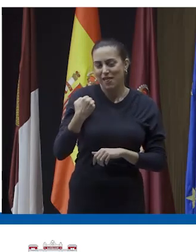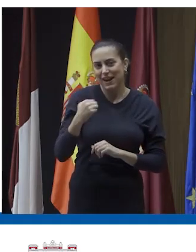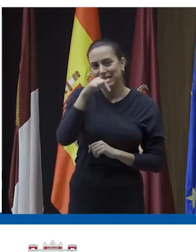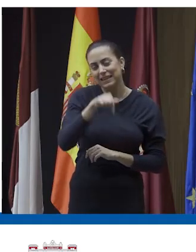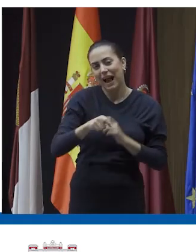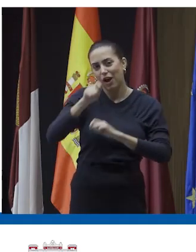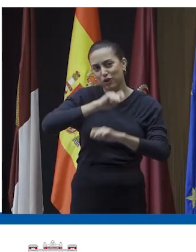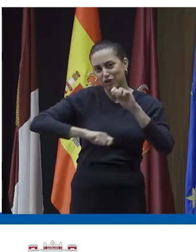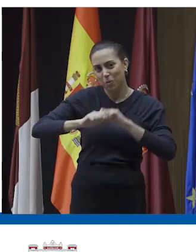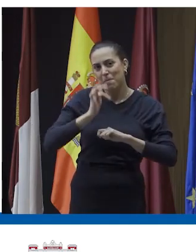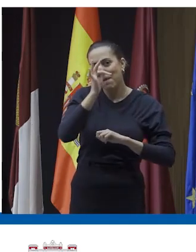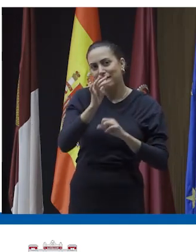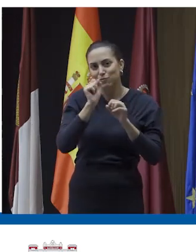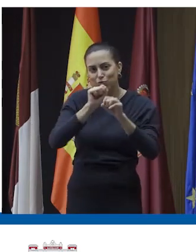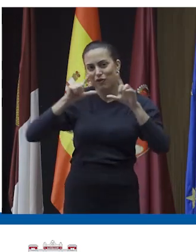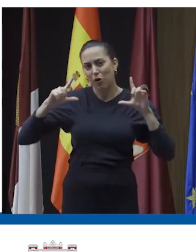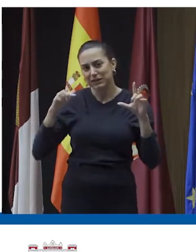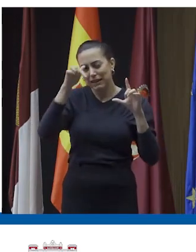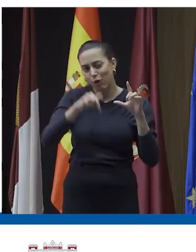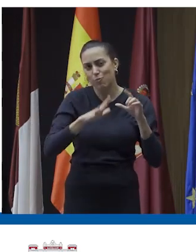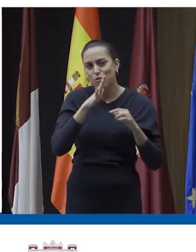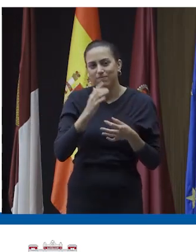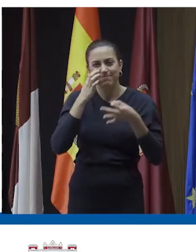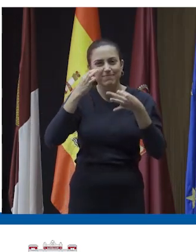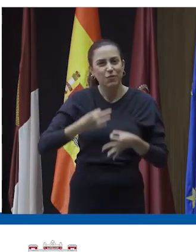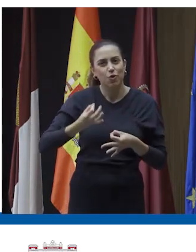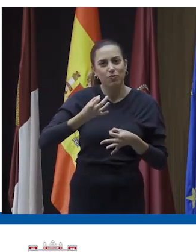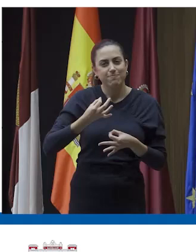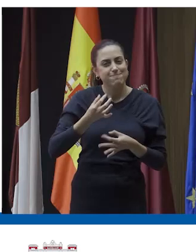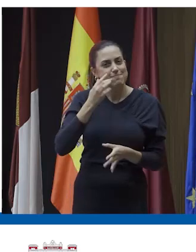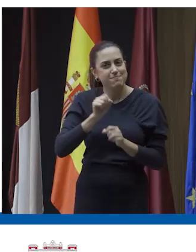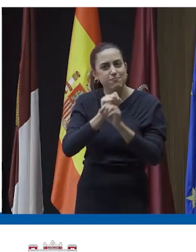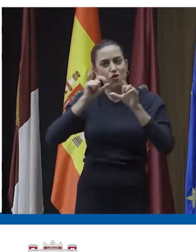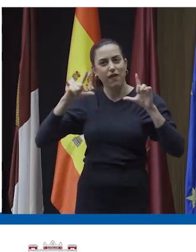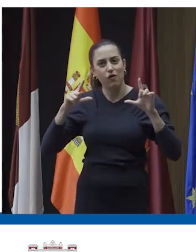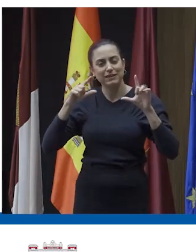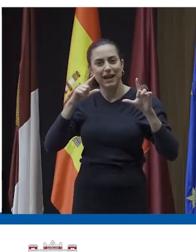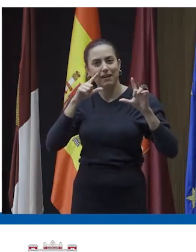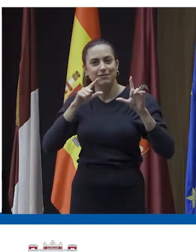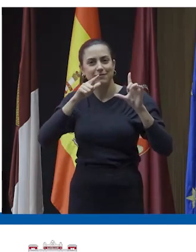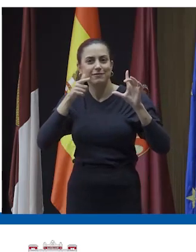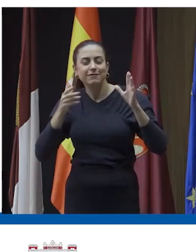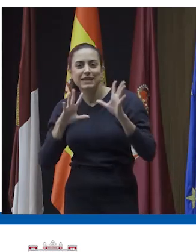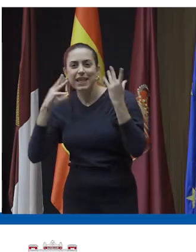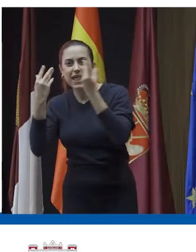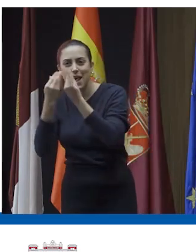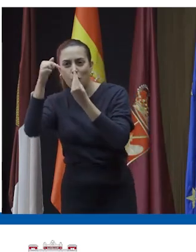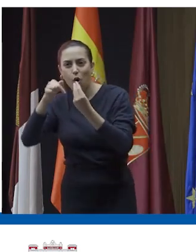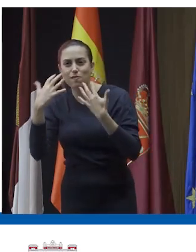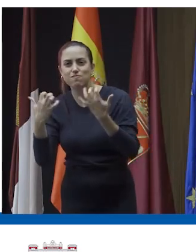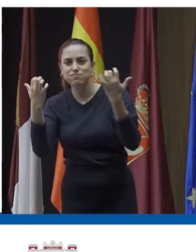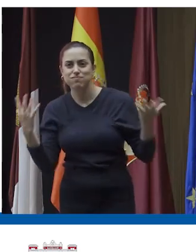también al protagonista porque seguro tiene bastante que ver en este lleno de este salón de